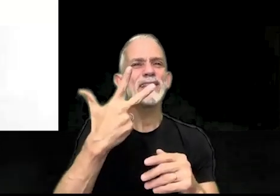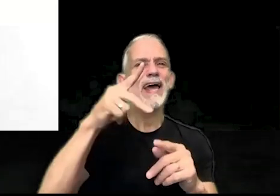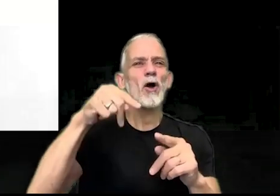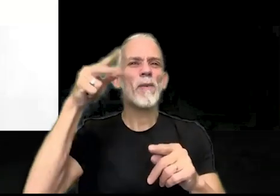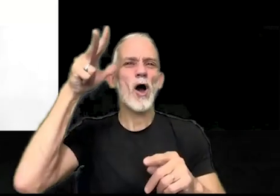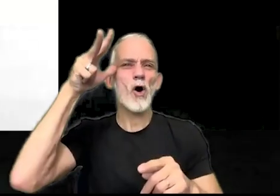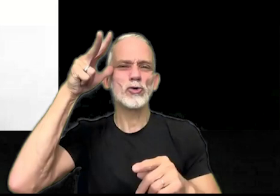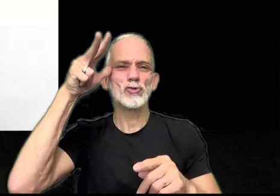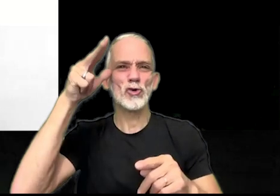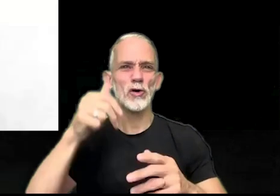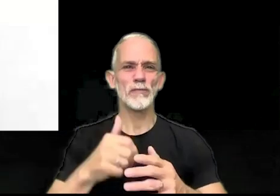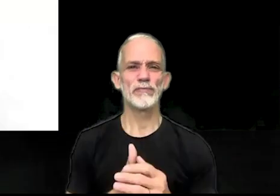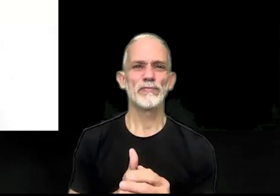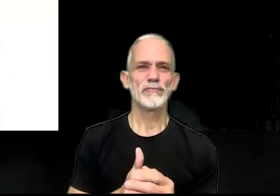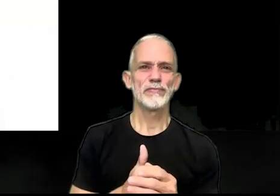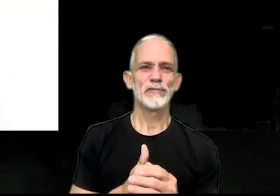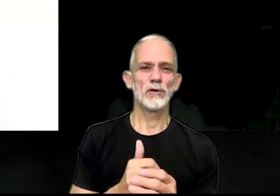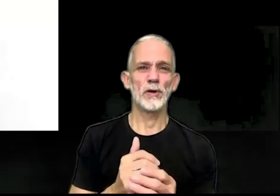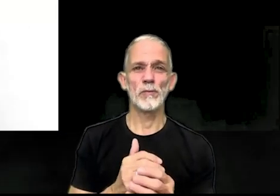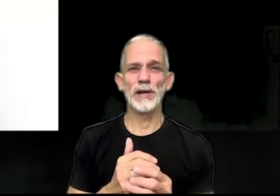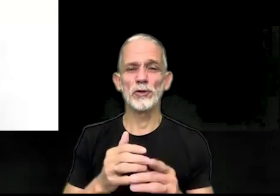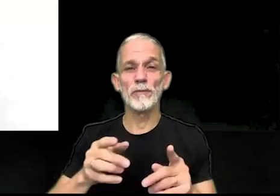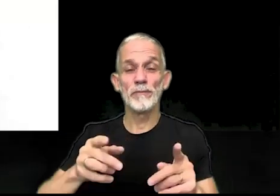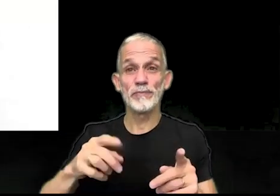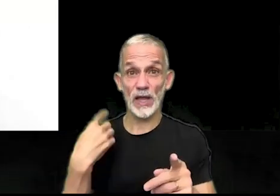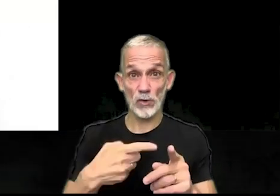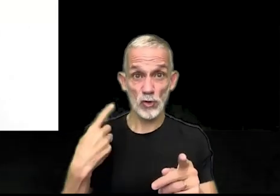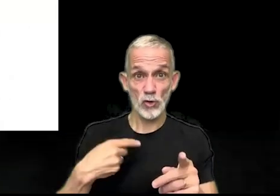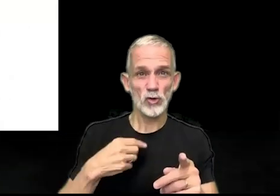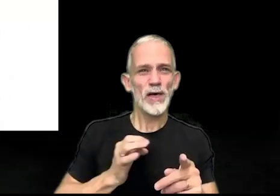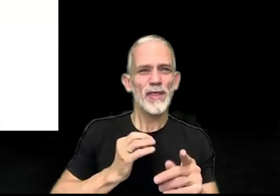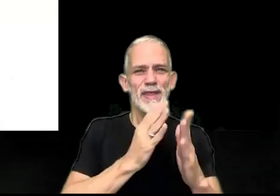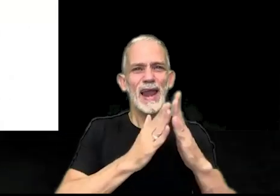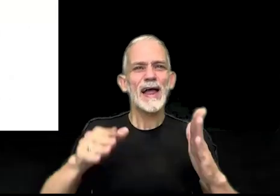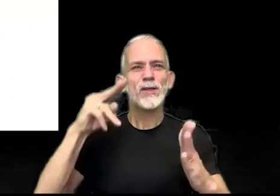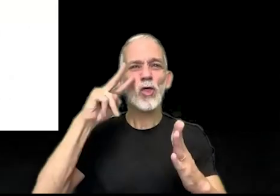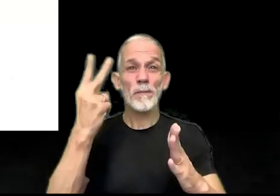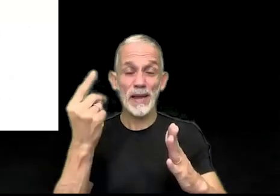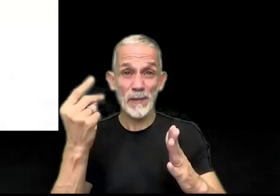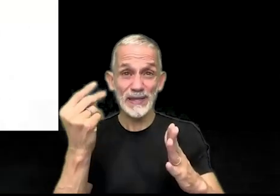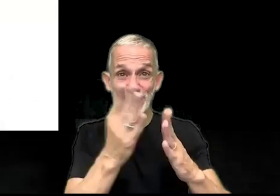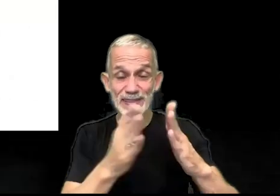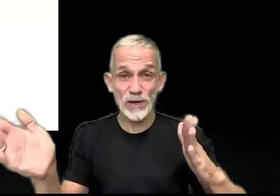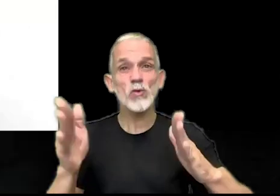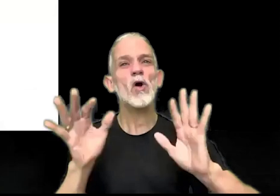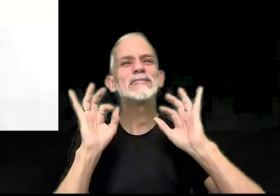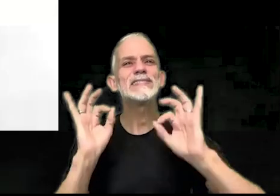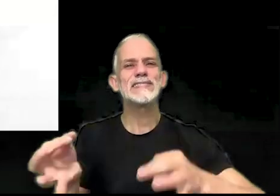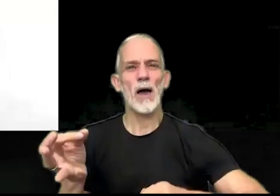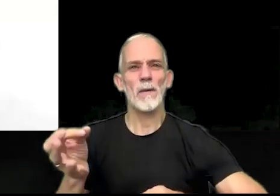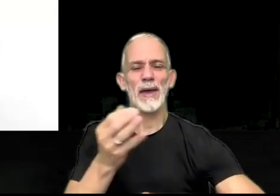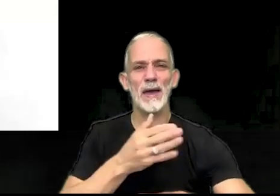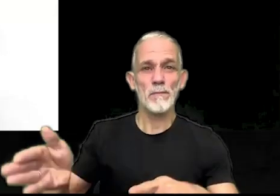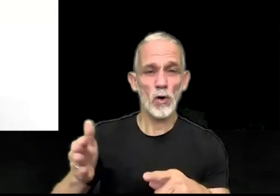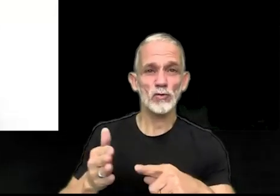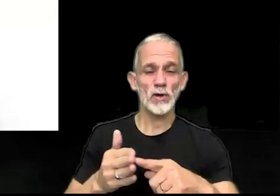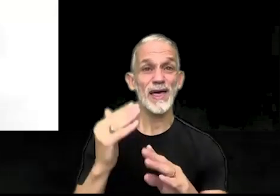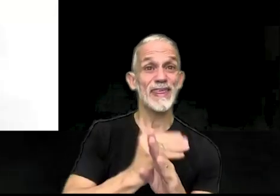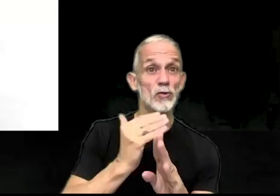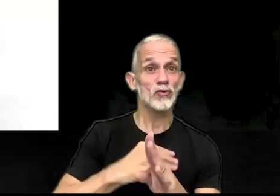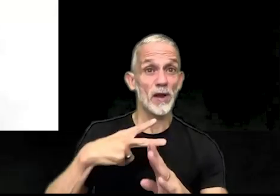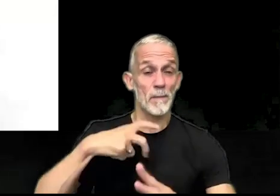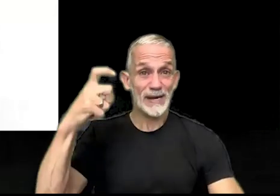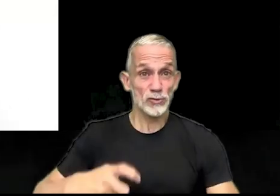veces habilitados. Nosotros desde el año 2021 sabemos, dentro de las